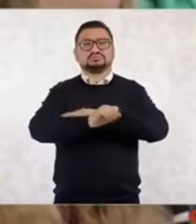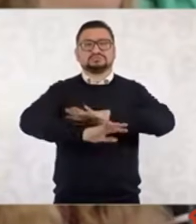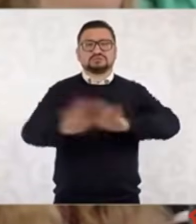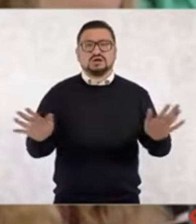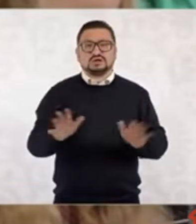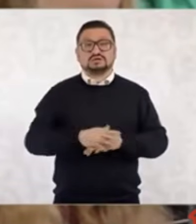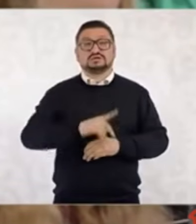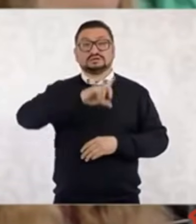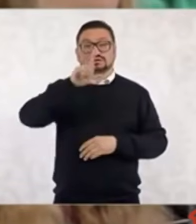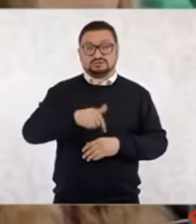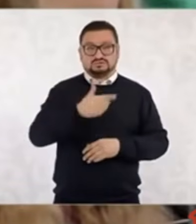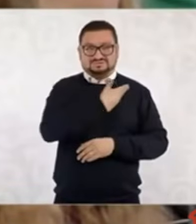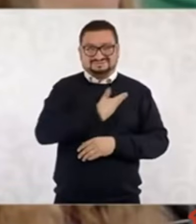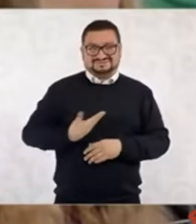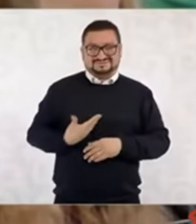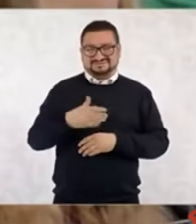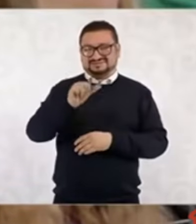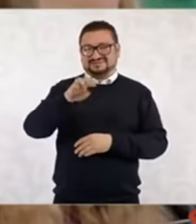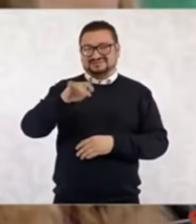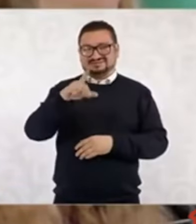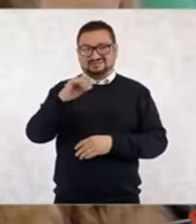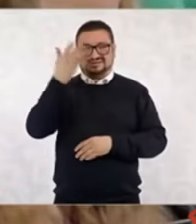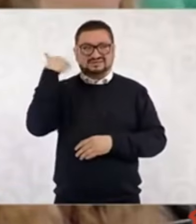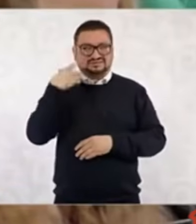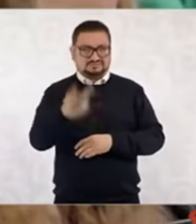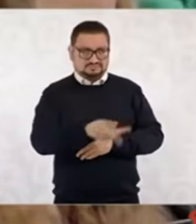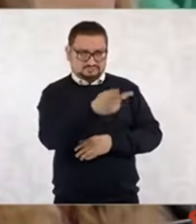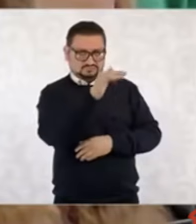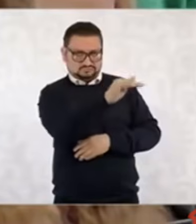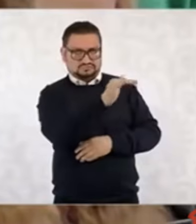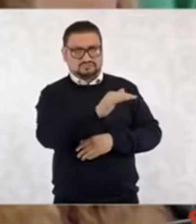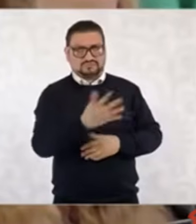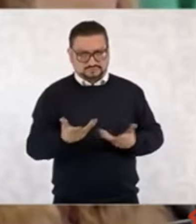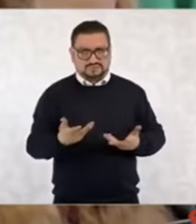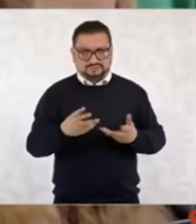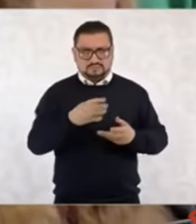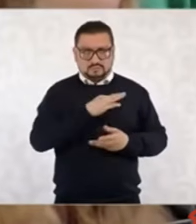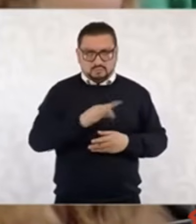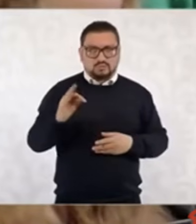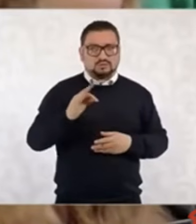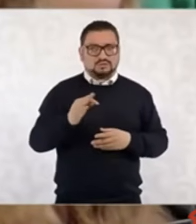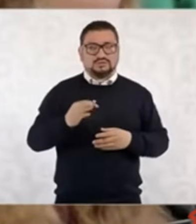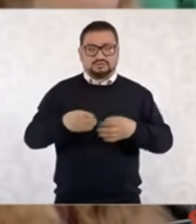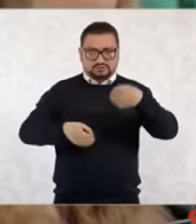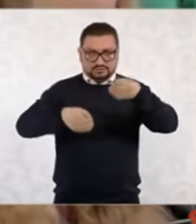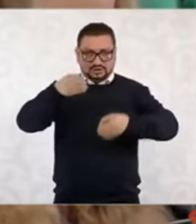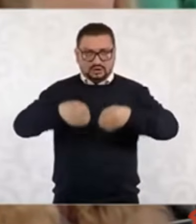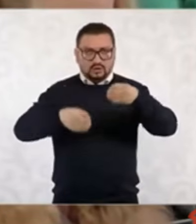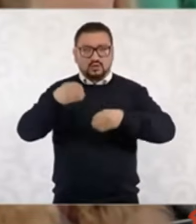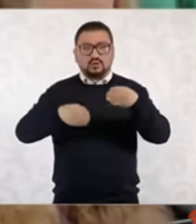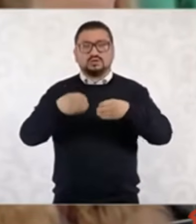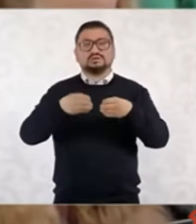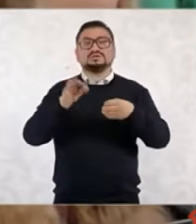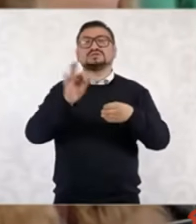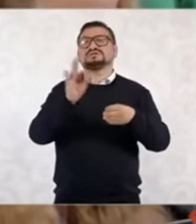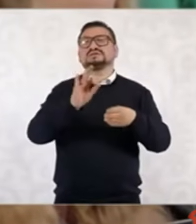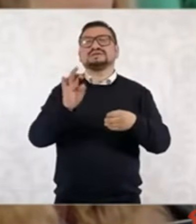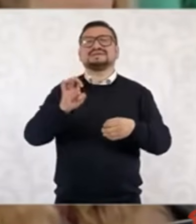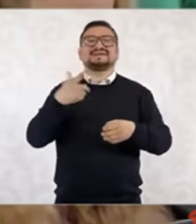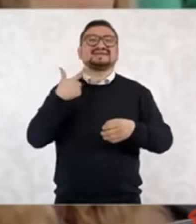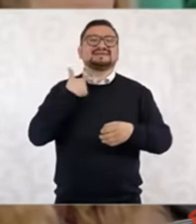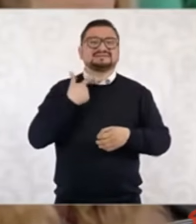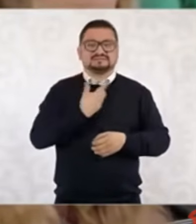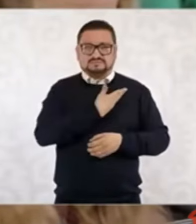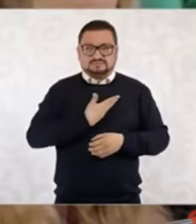le pedimos al presidente López Obrador que si iba a hablar o iba a llevar a juicio a algún expresidente